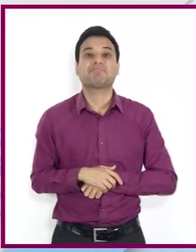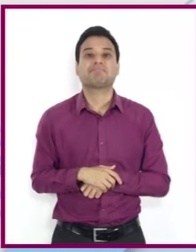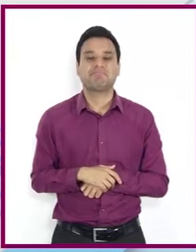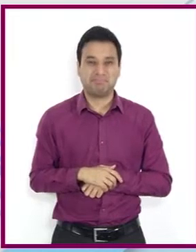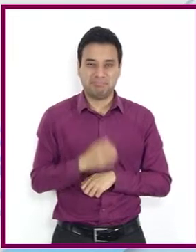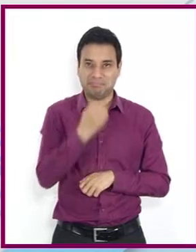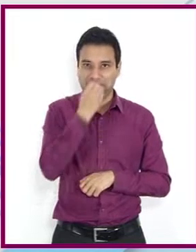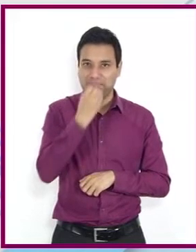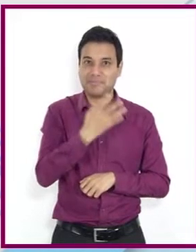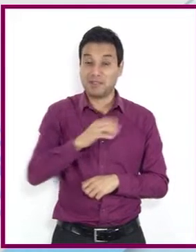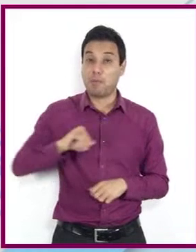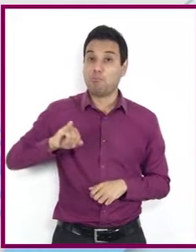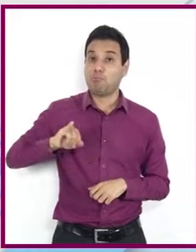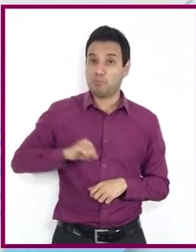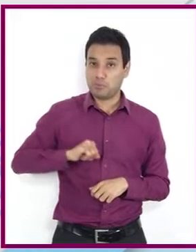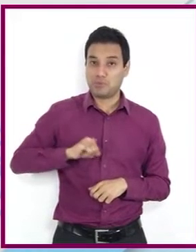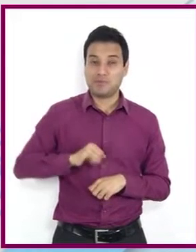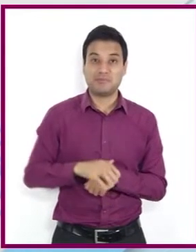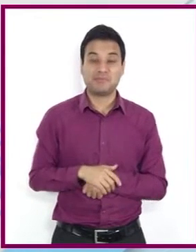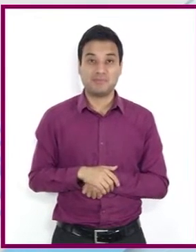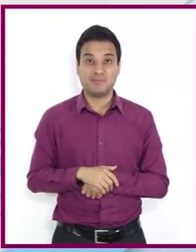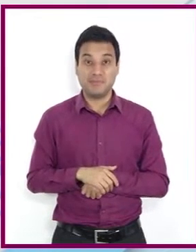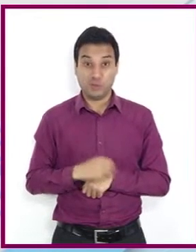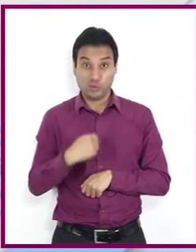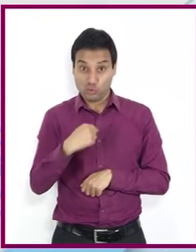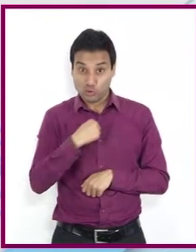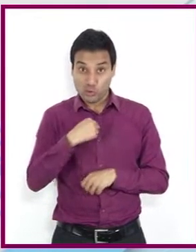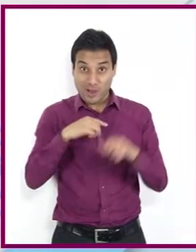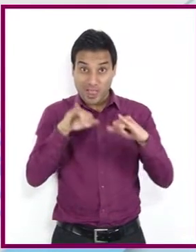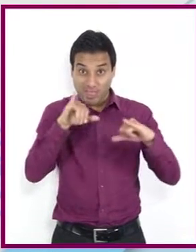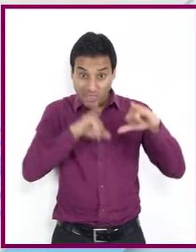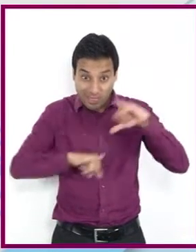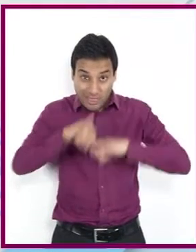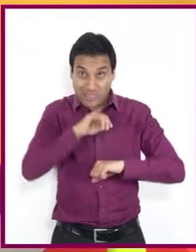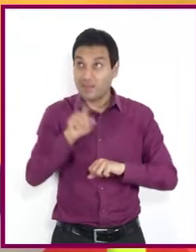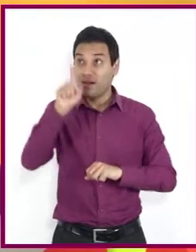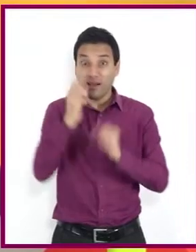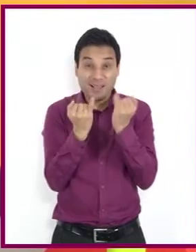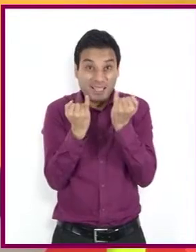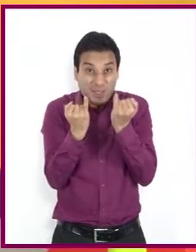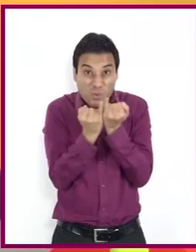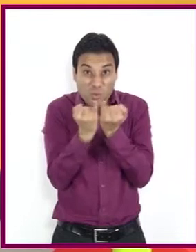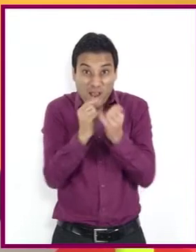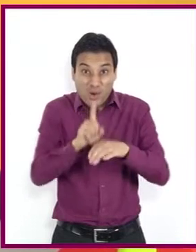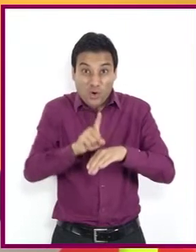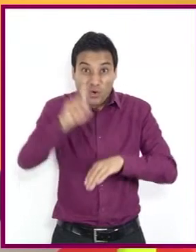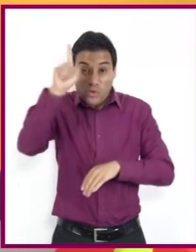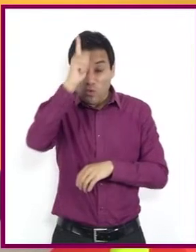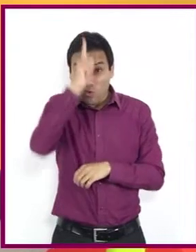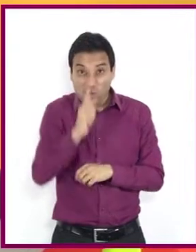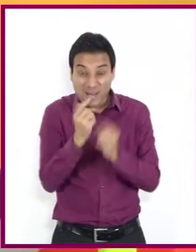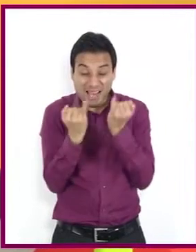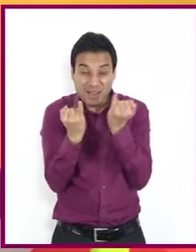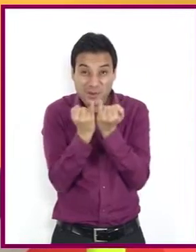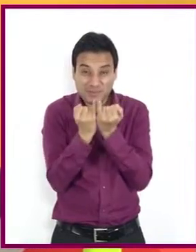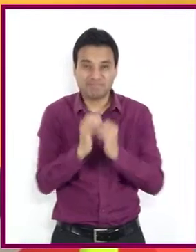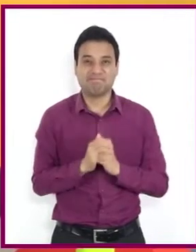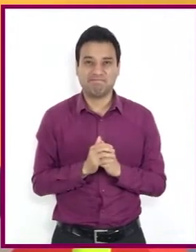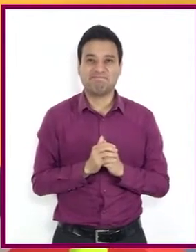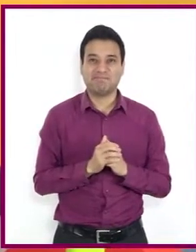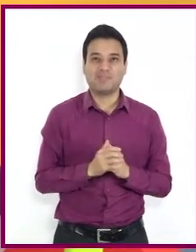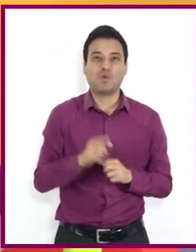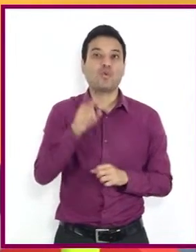maravilla! No sabía que mis experimentos hubieran llegado hasta la Luna. Galileo, el resto de sus